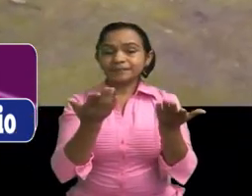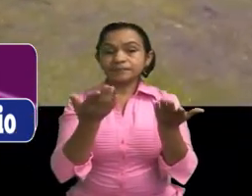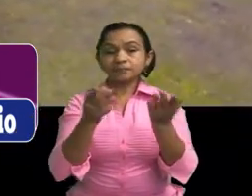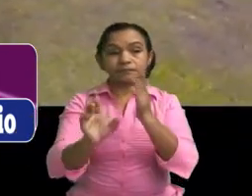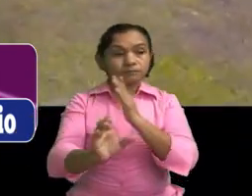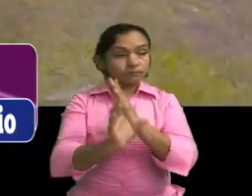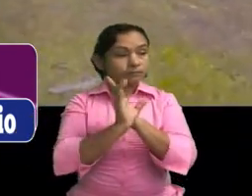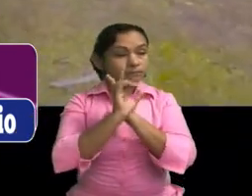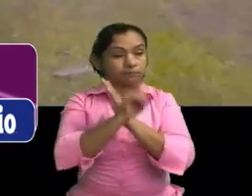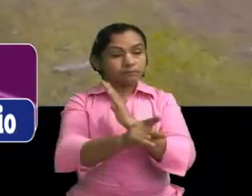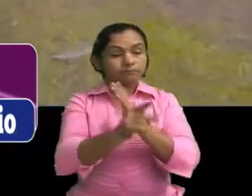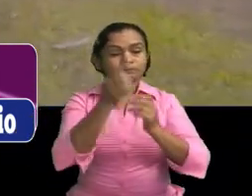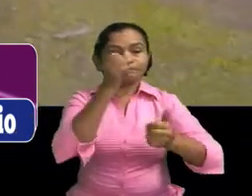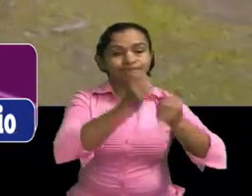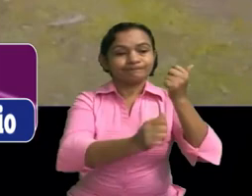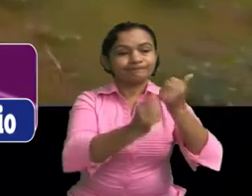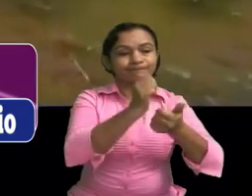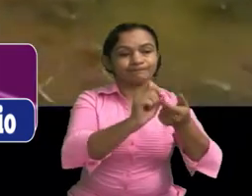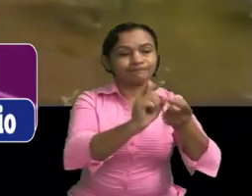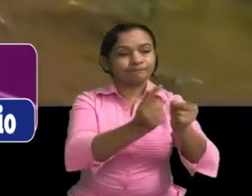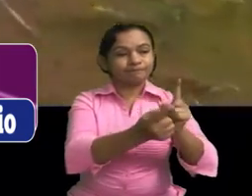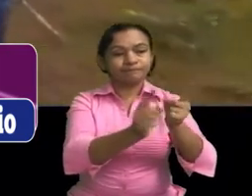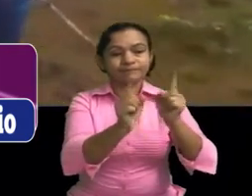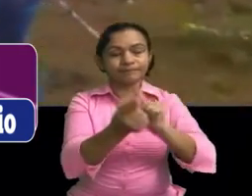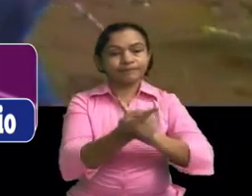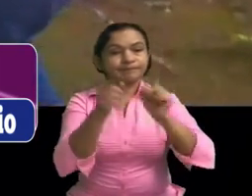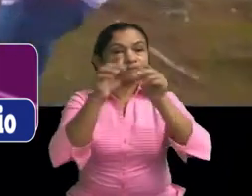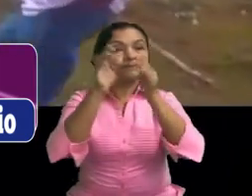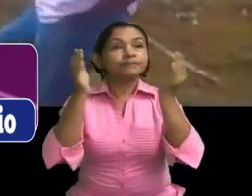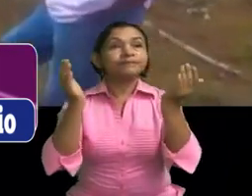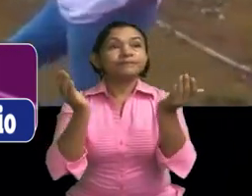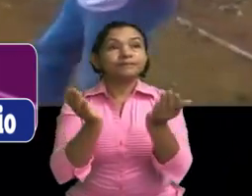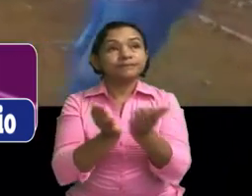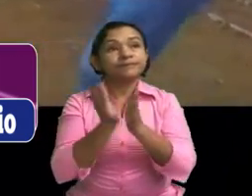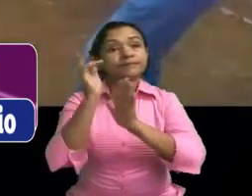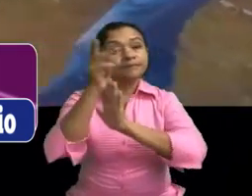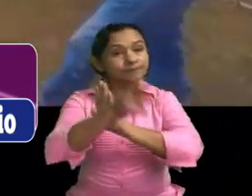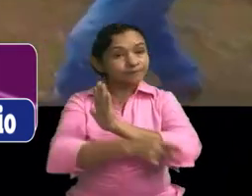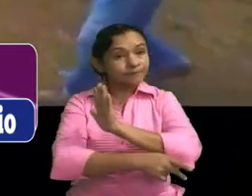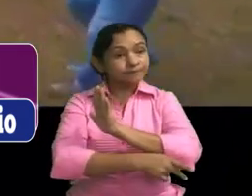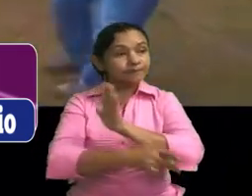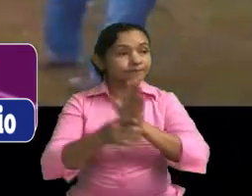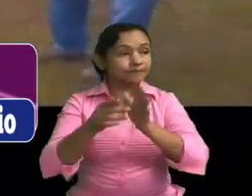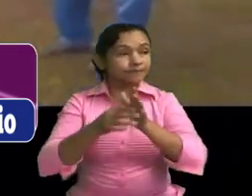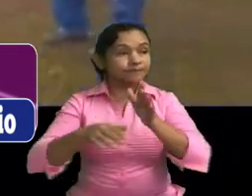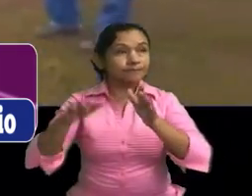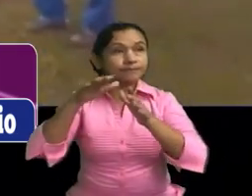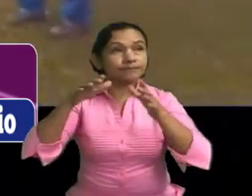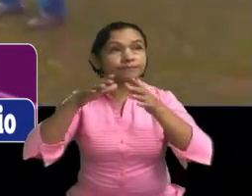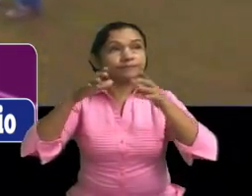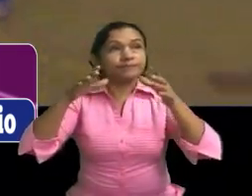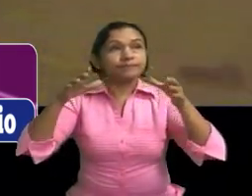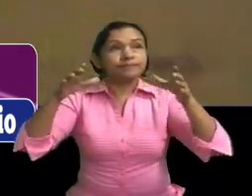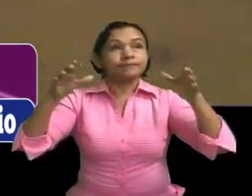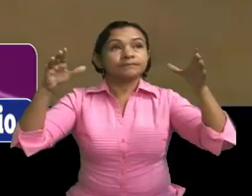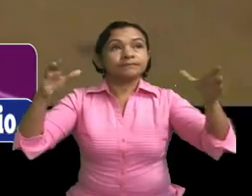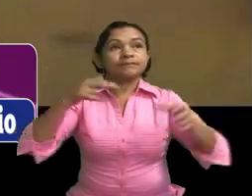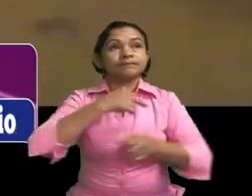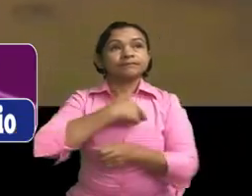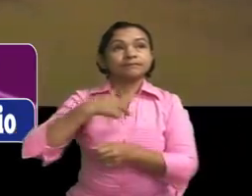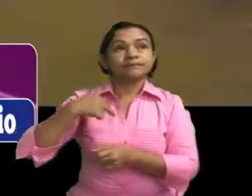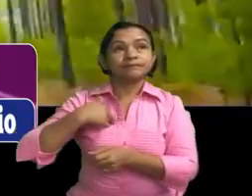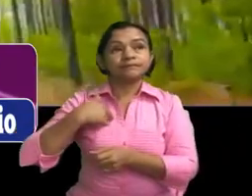producto de esa alteración de todo el planeta. El hecho de que aumenten los niveles del mar porque